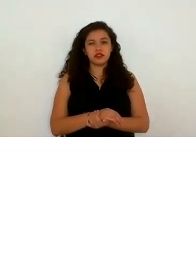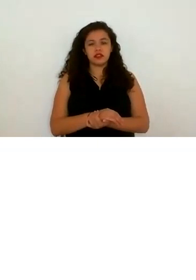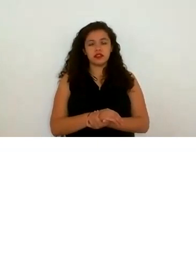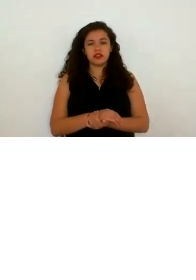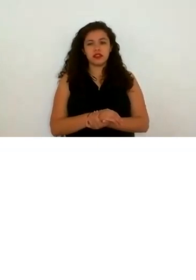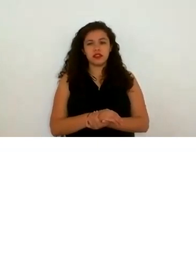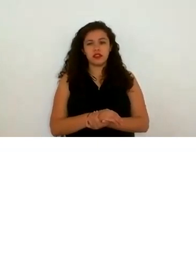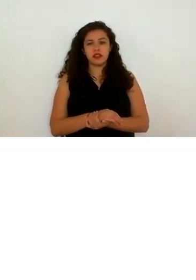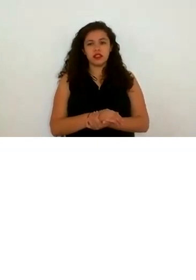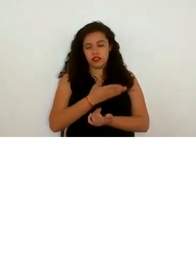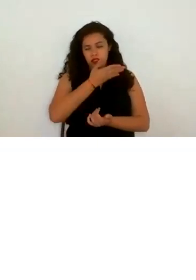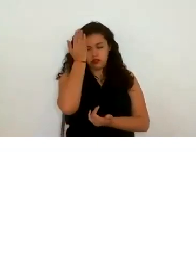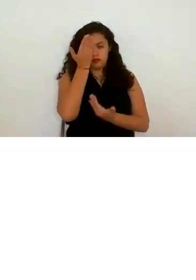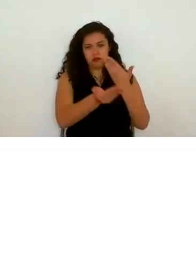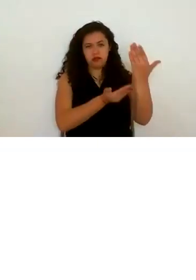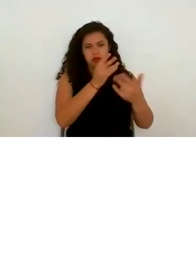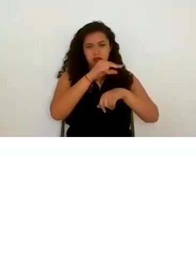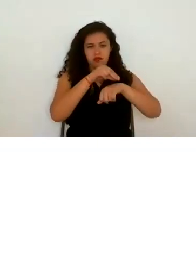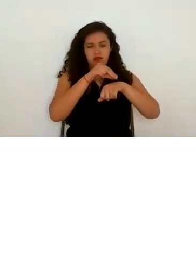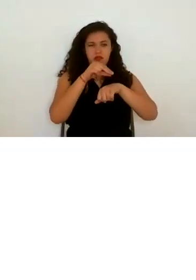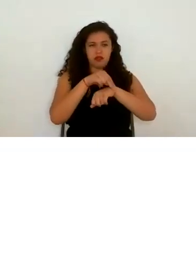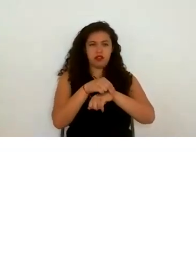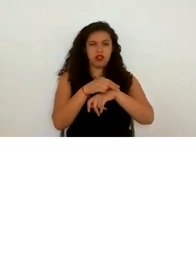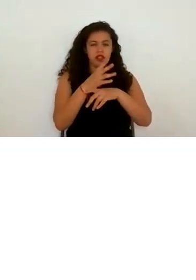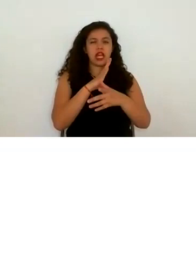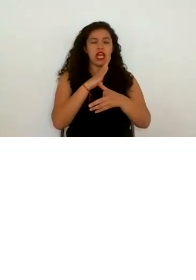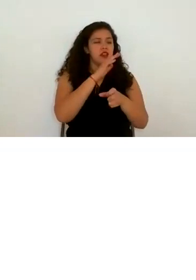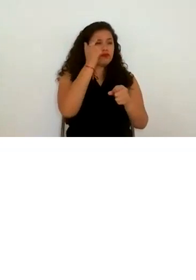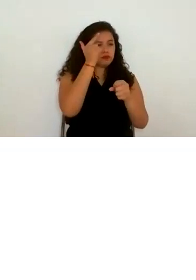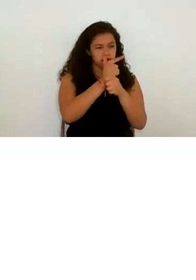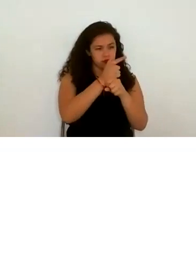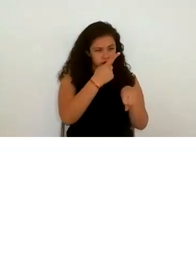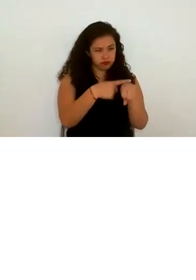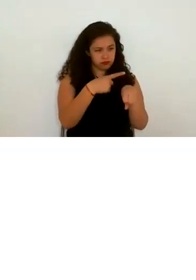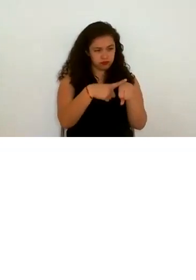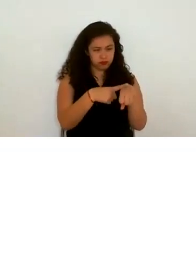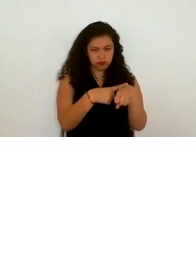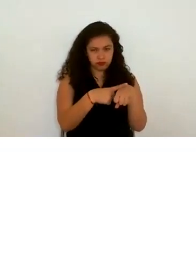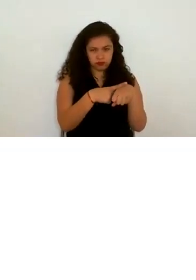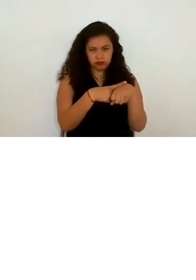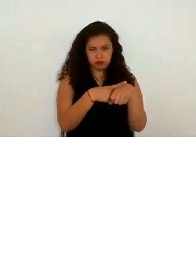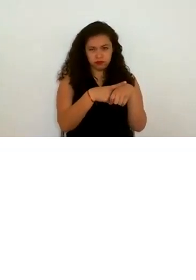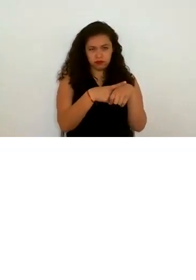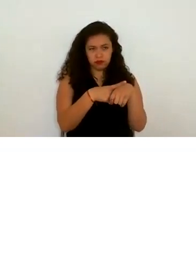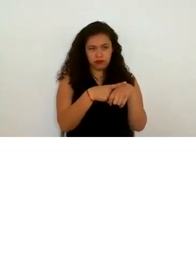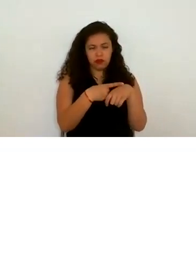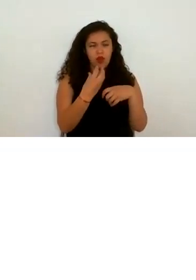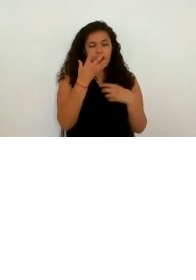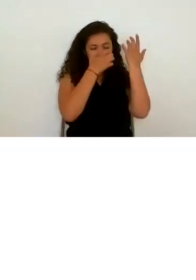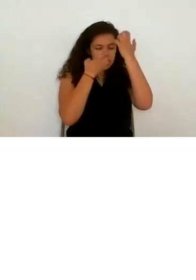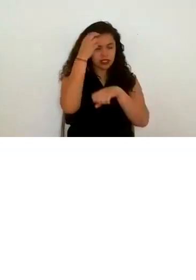no sé, el servicio médico hace un diagnóstico o un examen